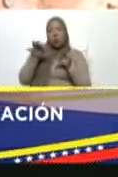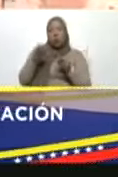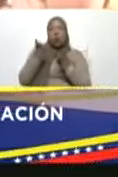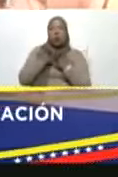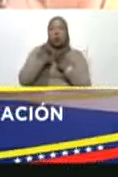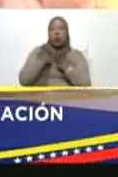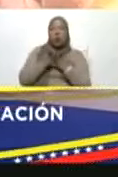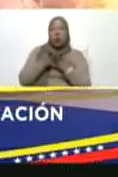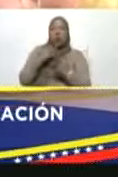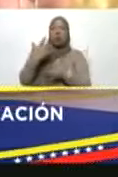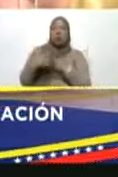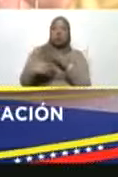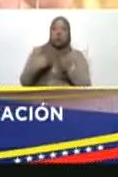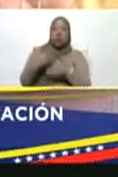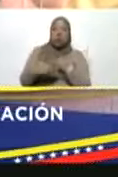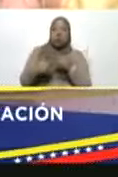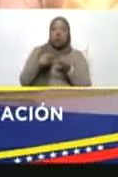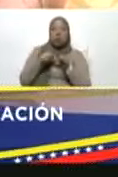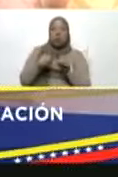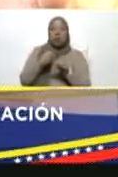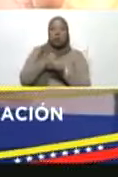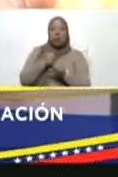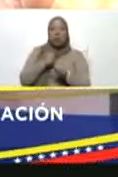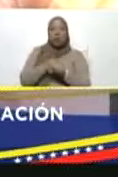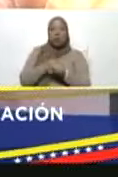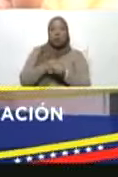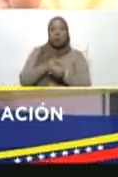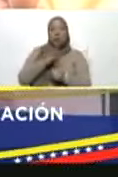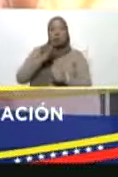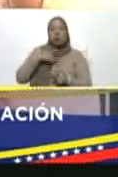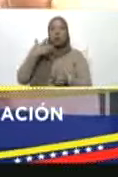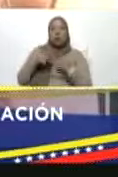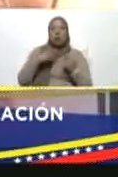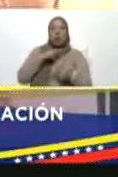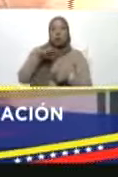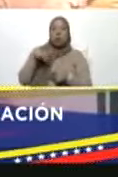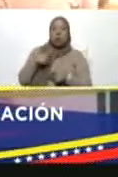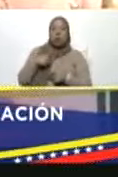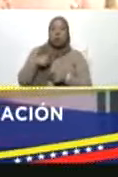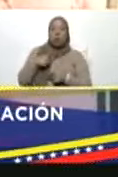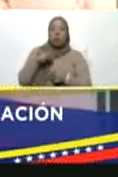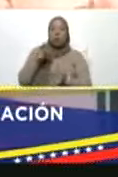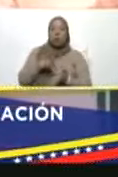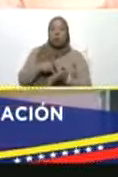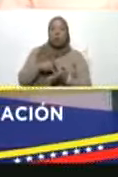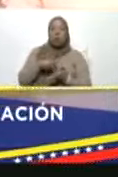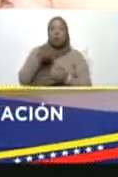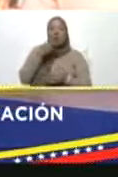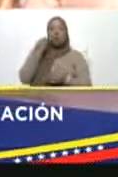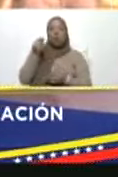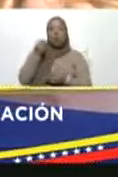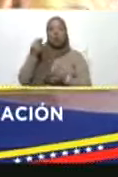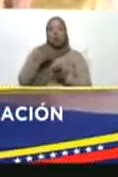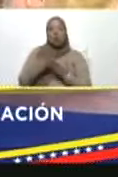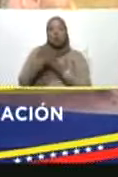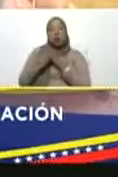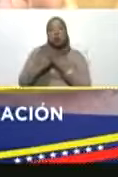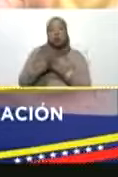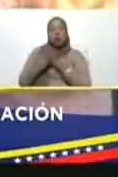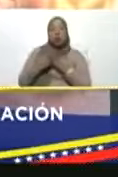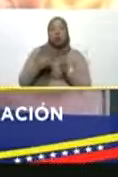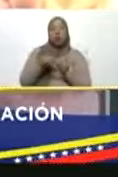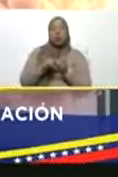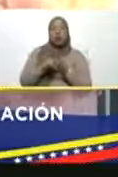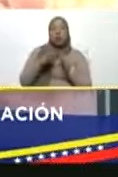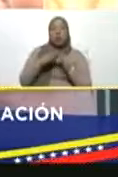escuela productiva y sustentable. Y sí se puede, señores, porque que nuestros muchachos estudian acá y al lado